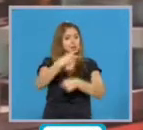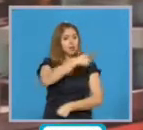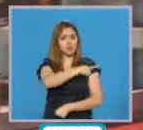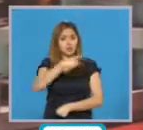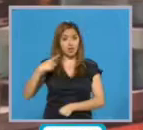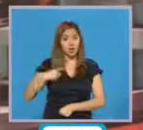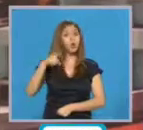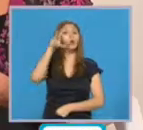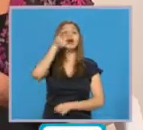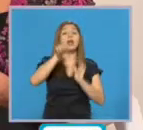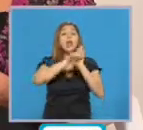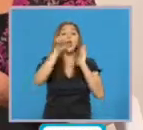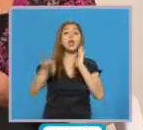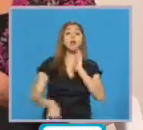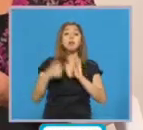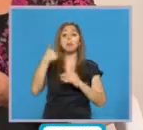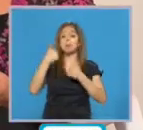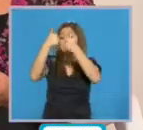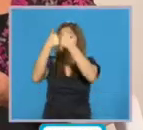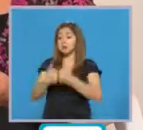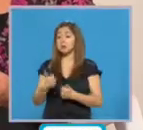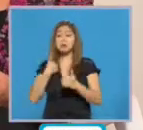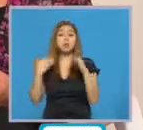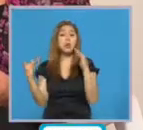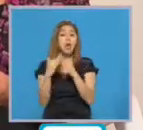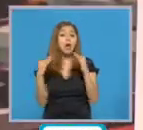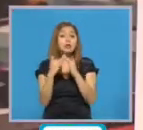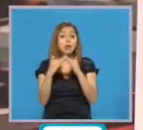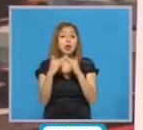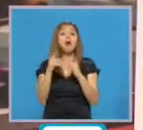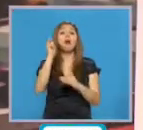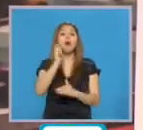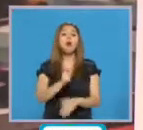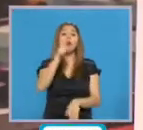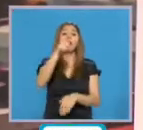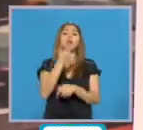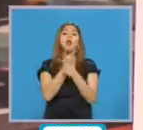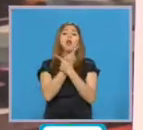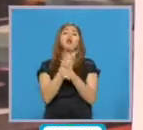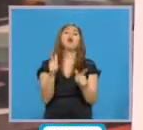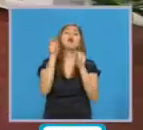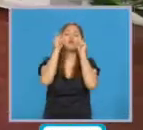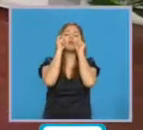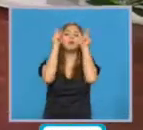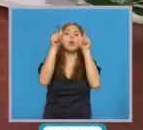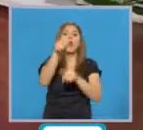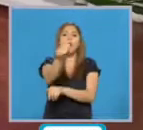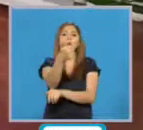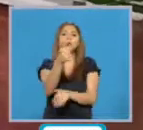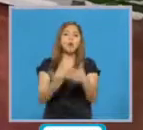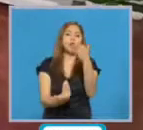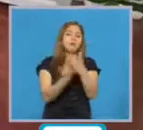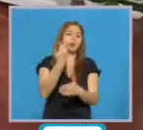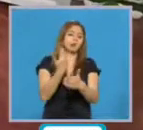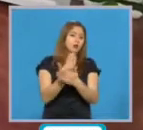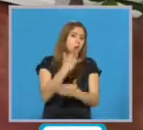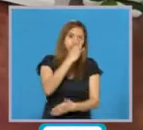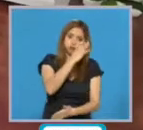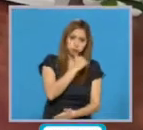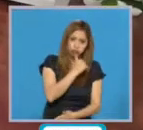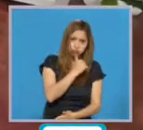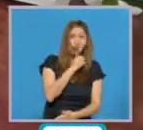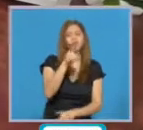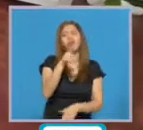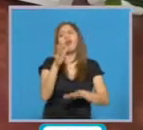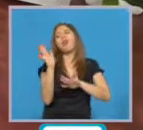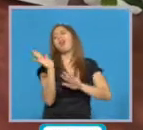porque trabajes en tu casa vas a ponerte un horario en donde te despiertes a las 11 de la mañana. Ah. Sí, claro, y dices, bueno, no